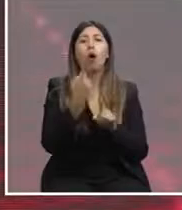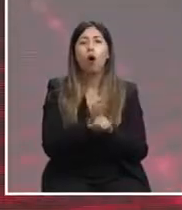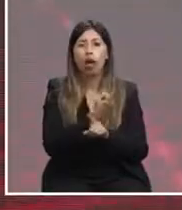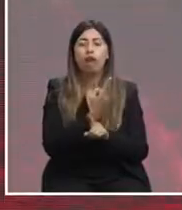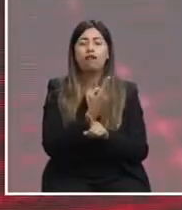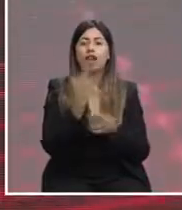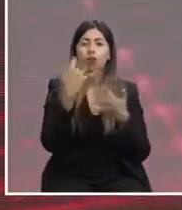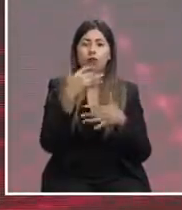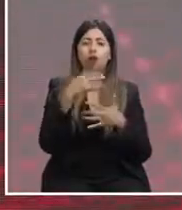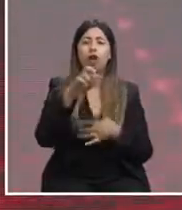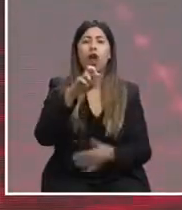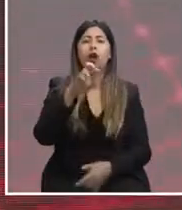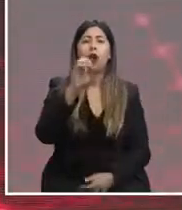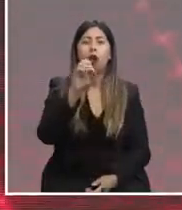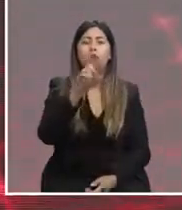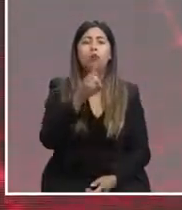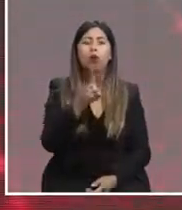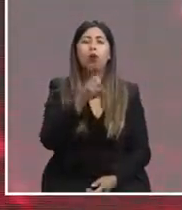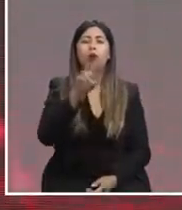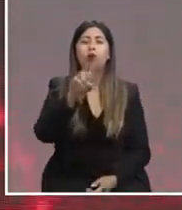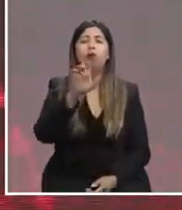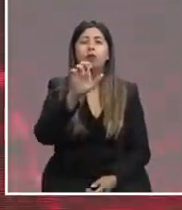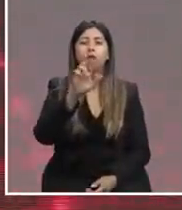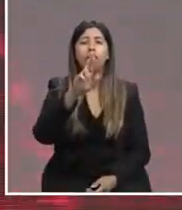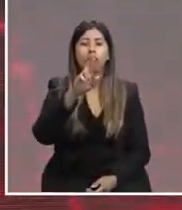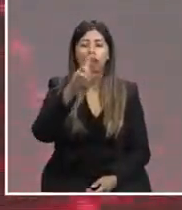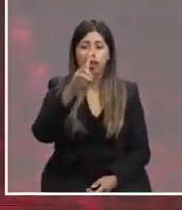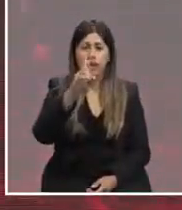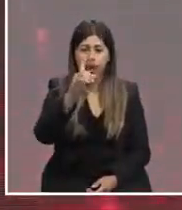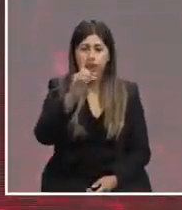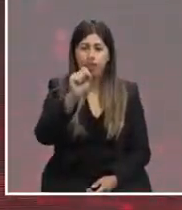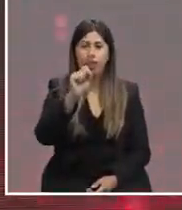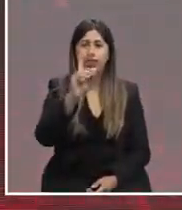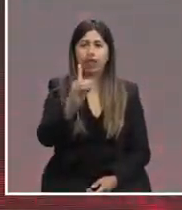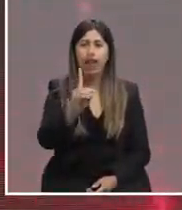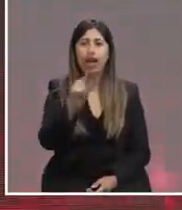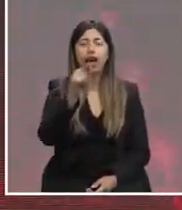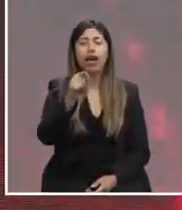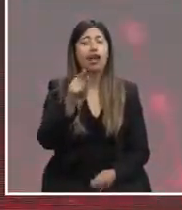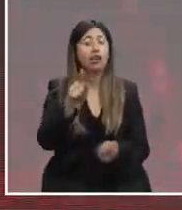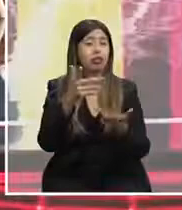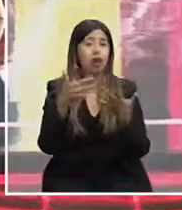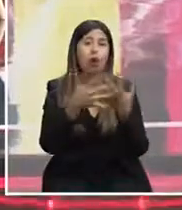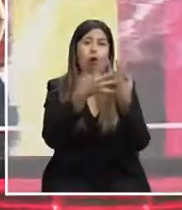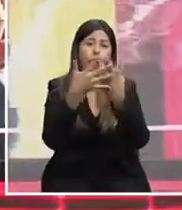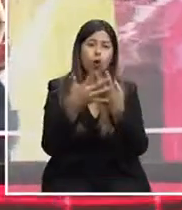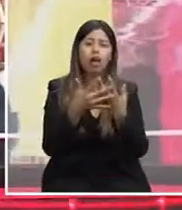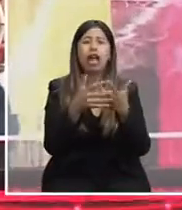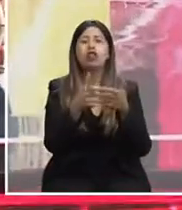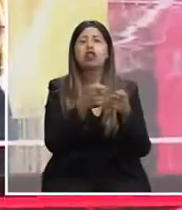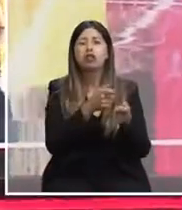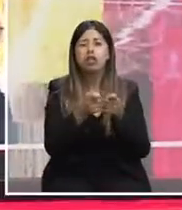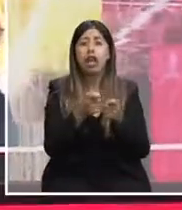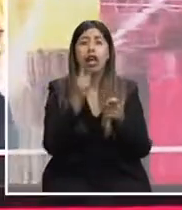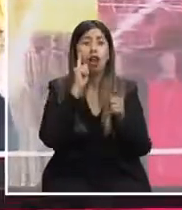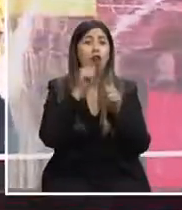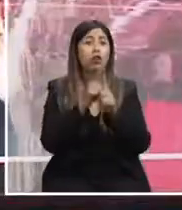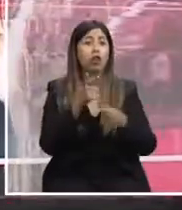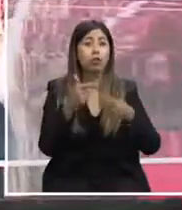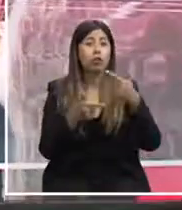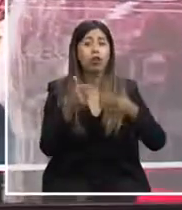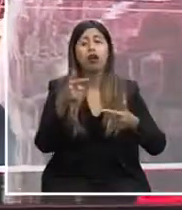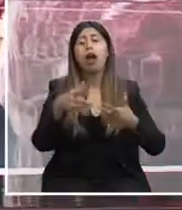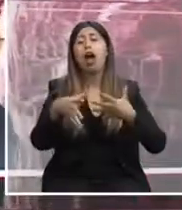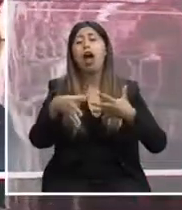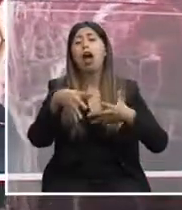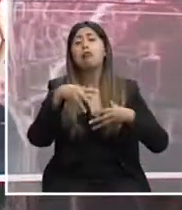contexto donde un cierto uso, sobre todo de medios digitales y de redes sociales con fines políticos, llevan a una naturalización,